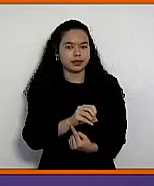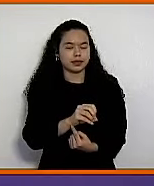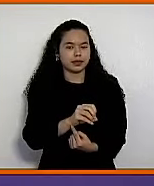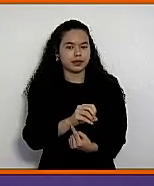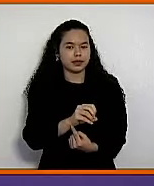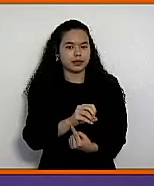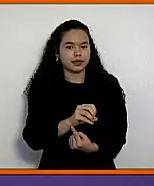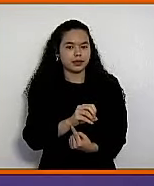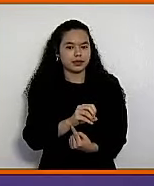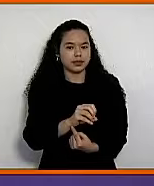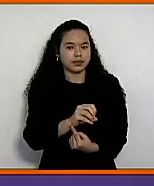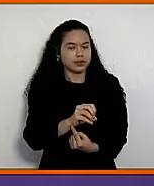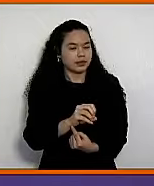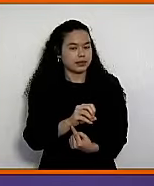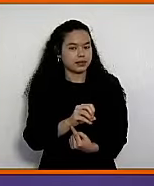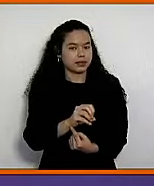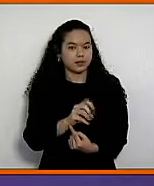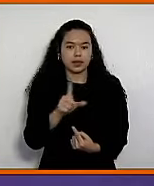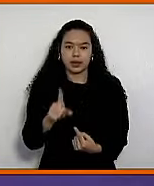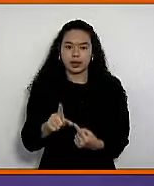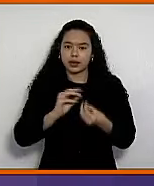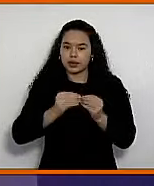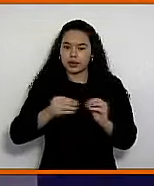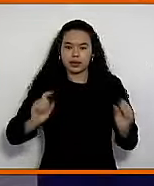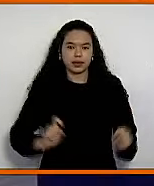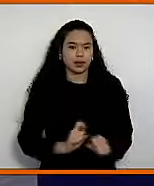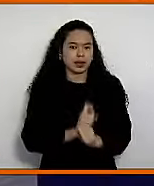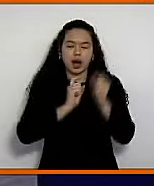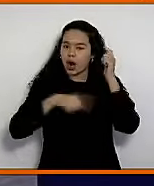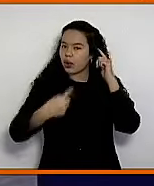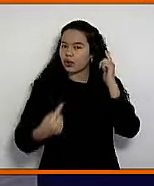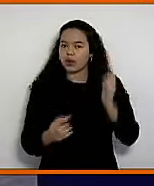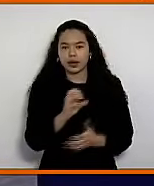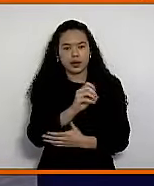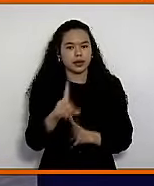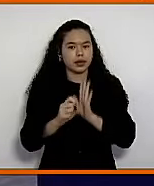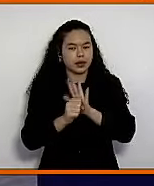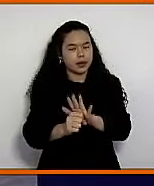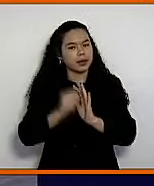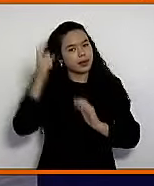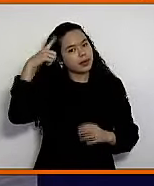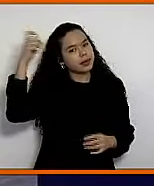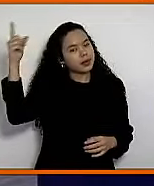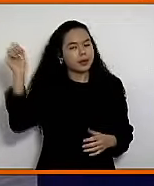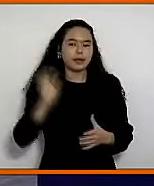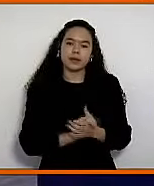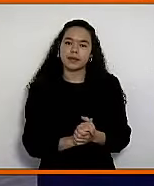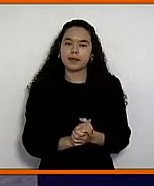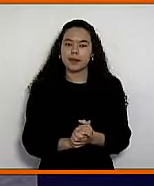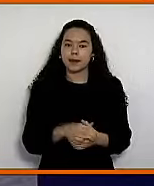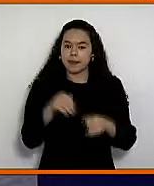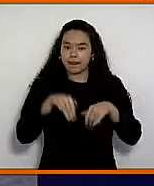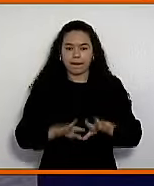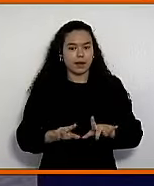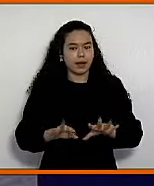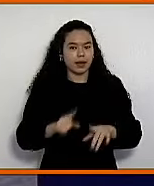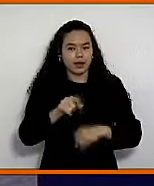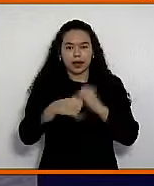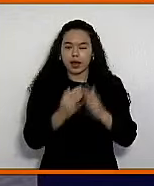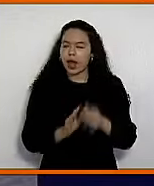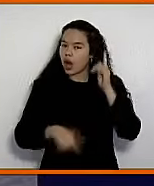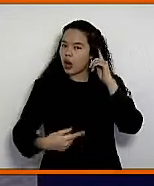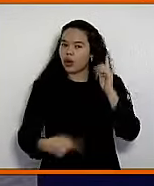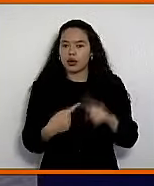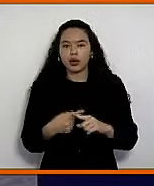dígito afortunado es el 1. Número ganador en Diaria es el 01 con su símbolo de señas pies. Pero si eres jugador